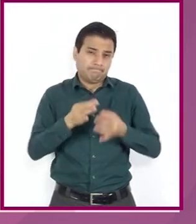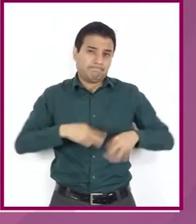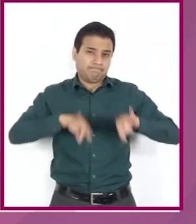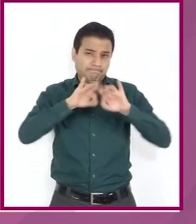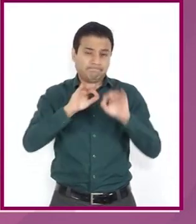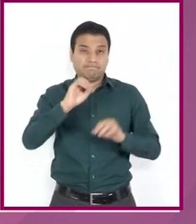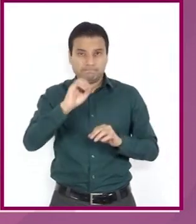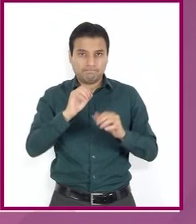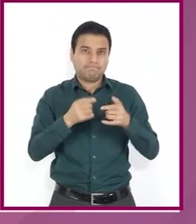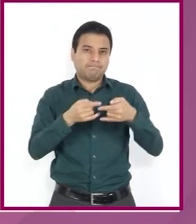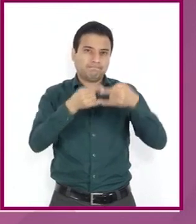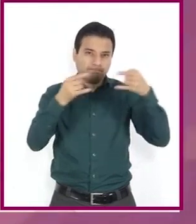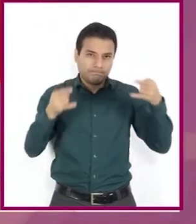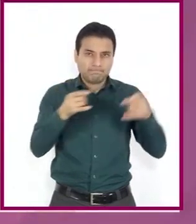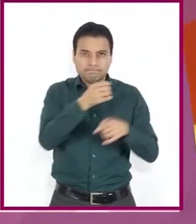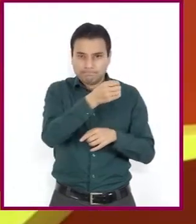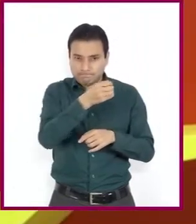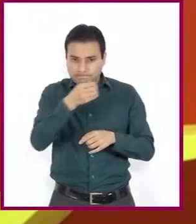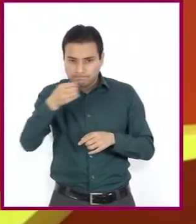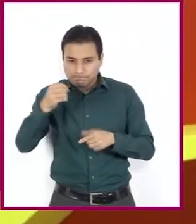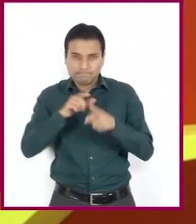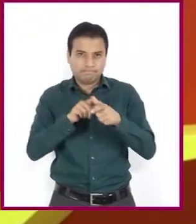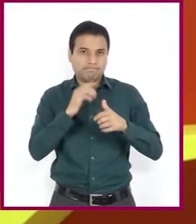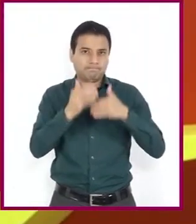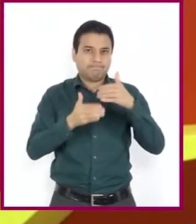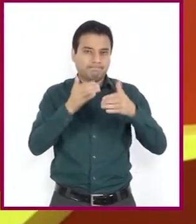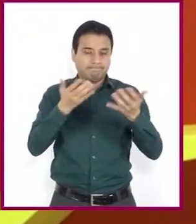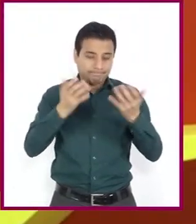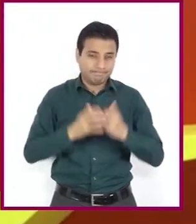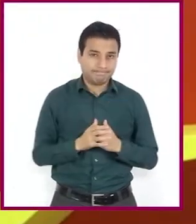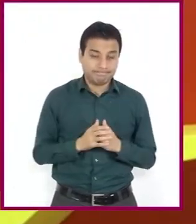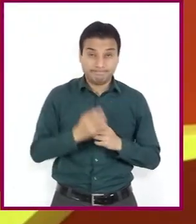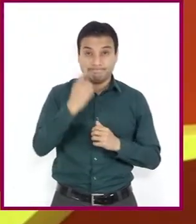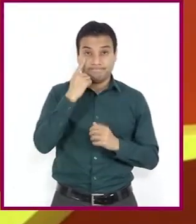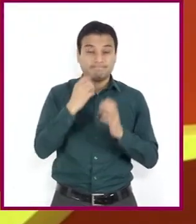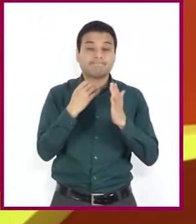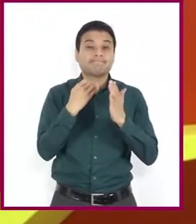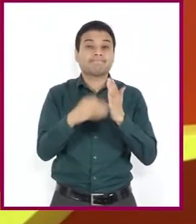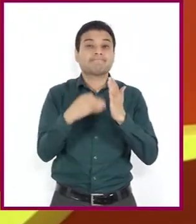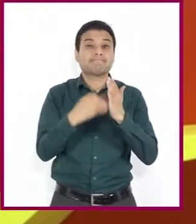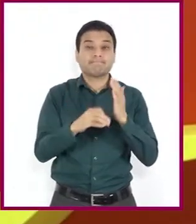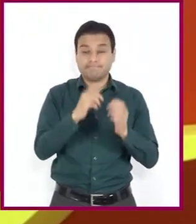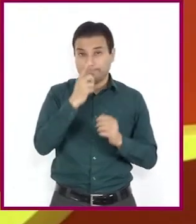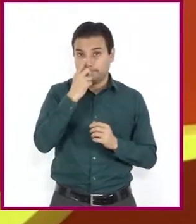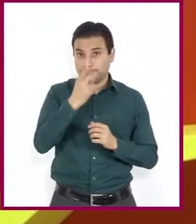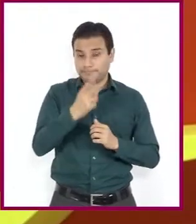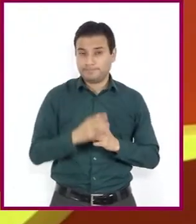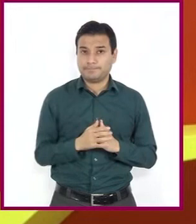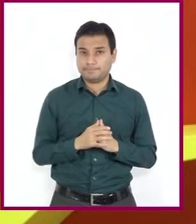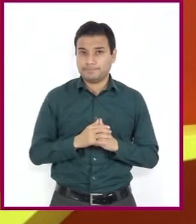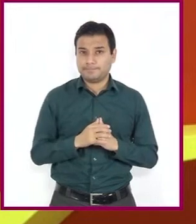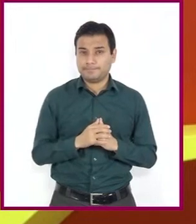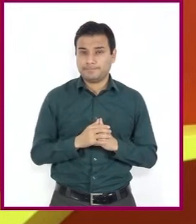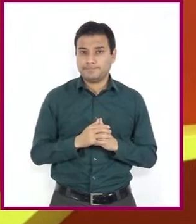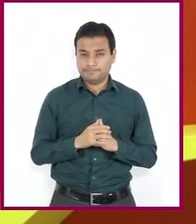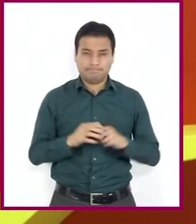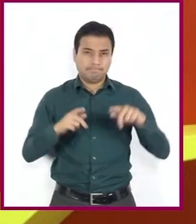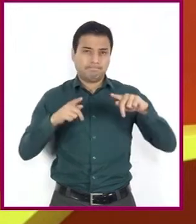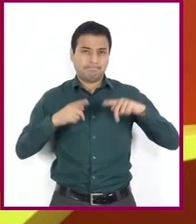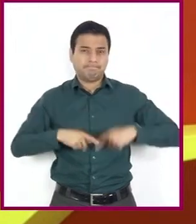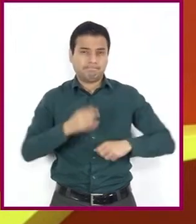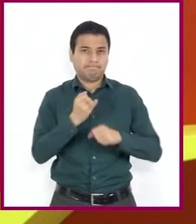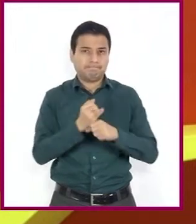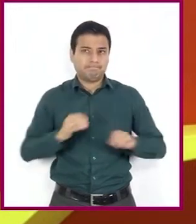que la acción avance. Muy bien, ahora solo nos falta mencionar las características de cada